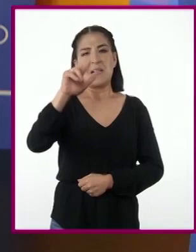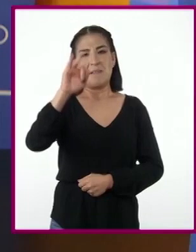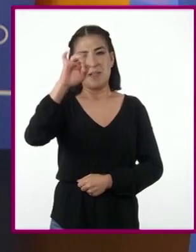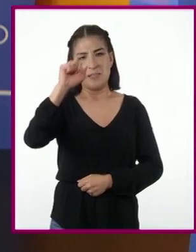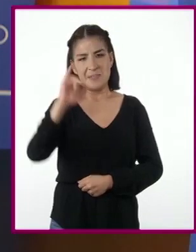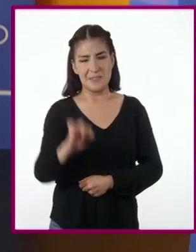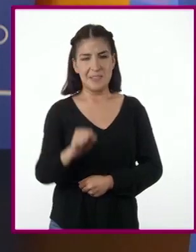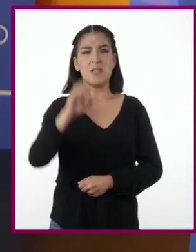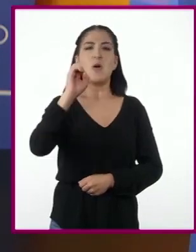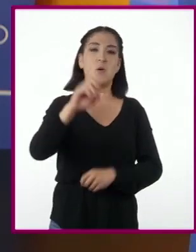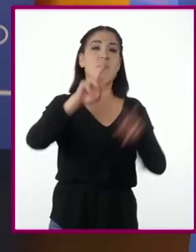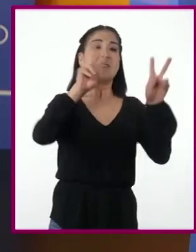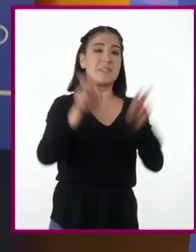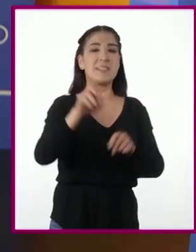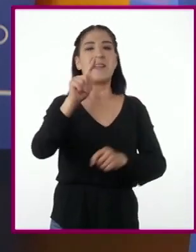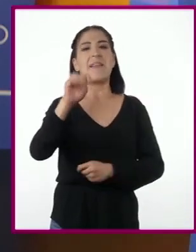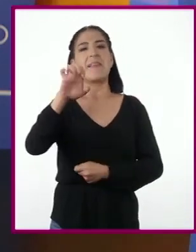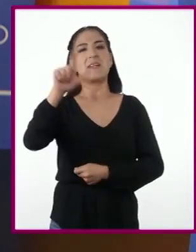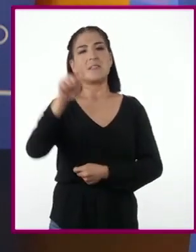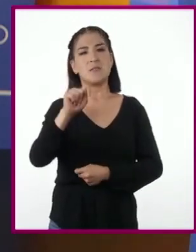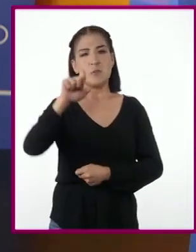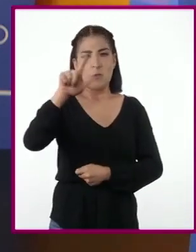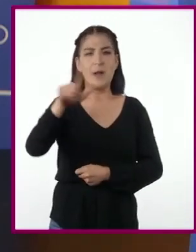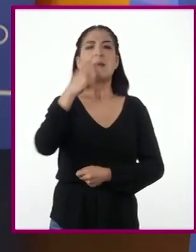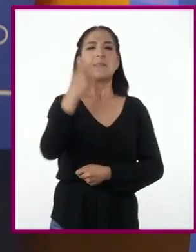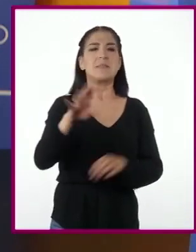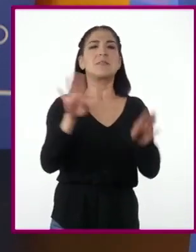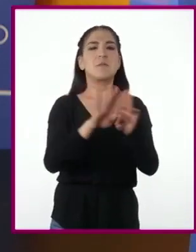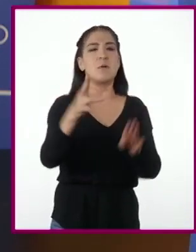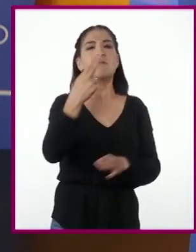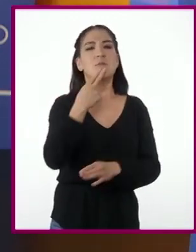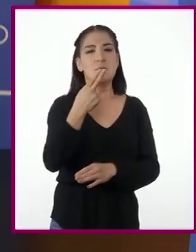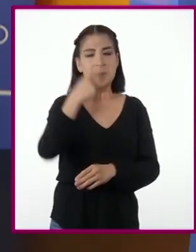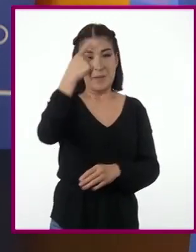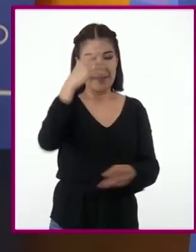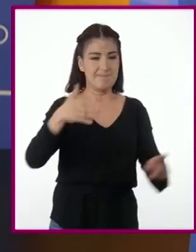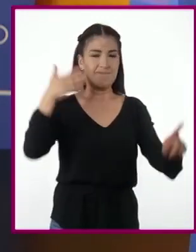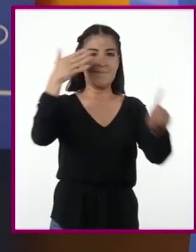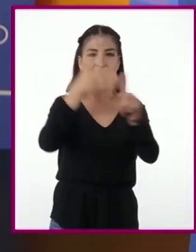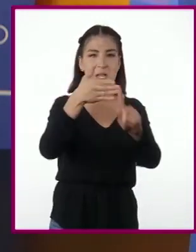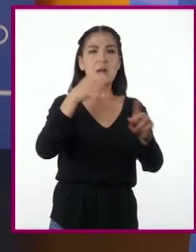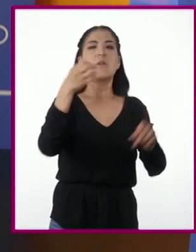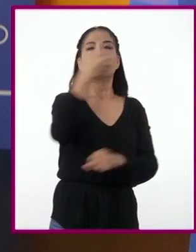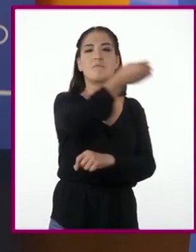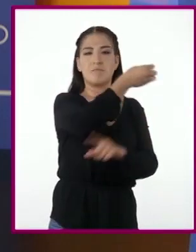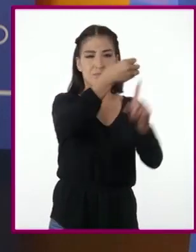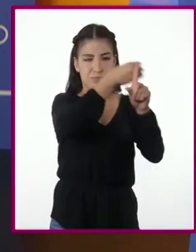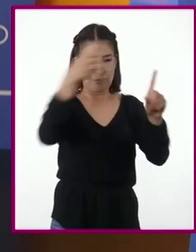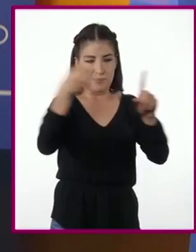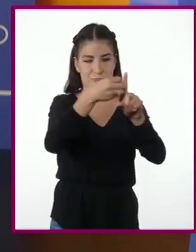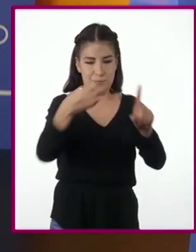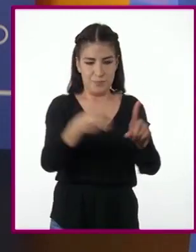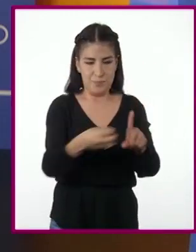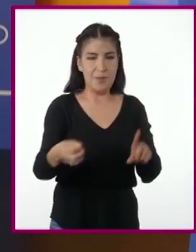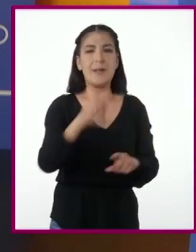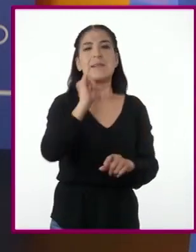textual, son sumamente útiles para concentrar y organizar la